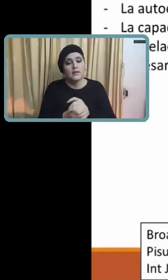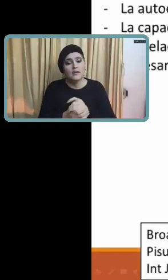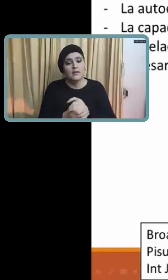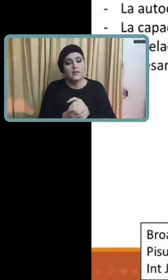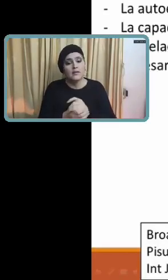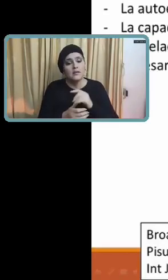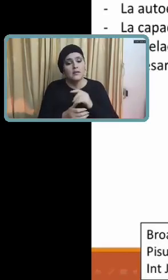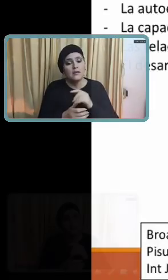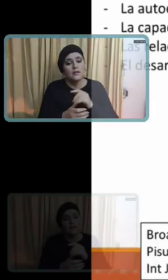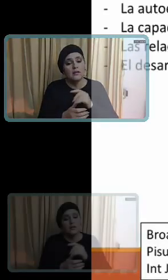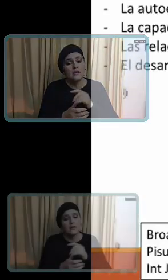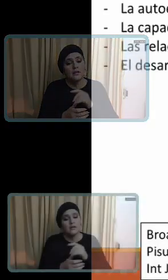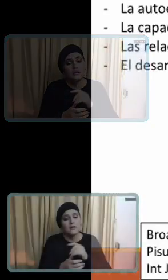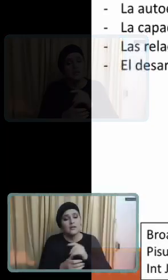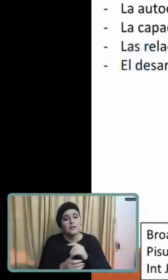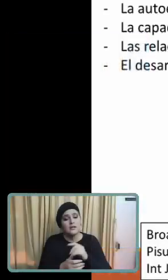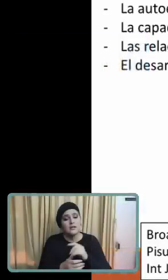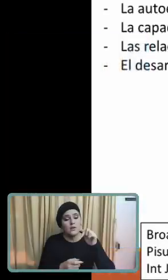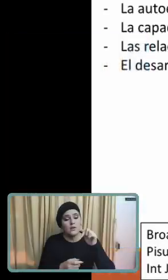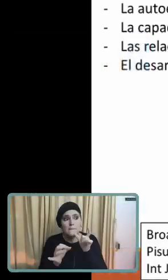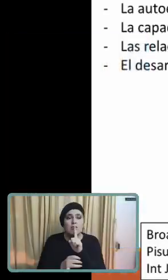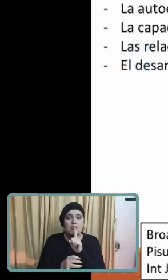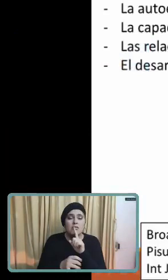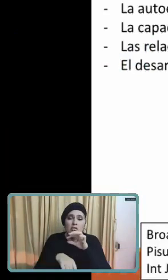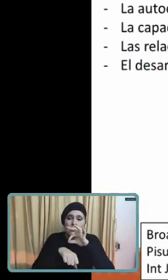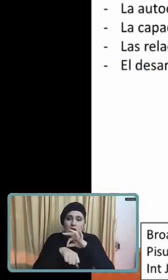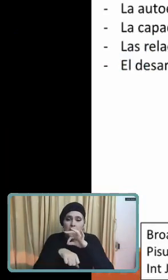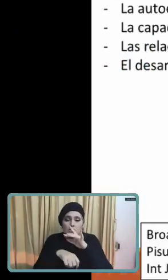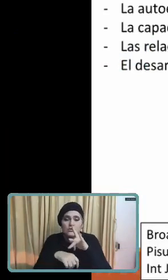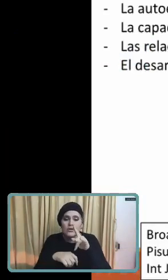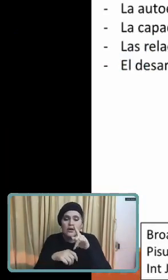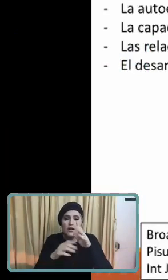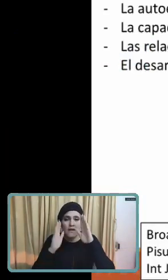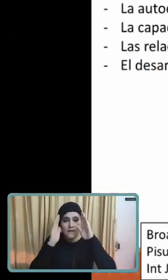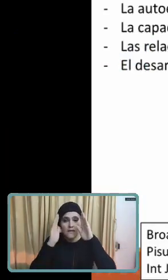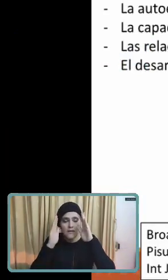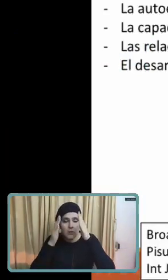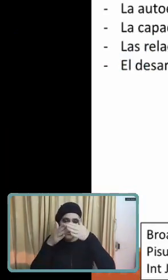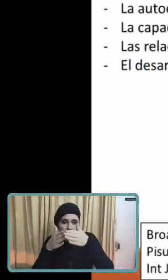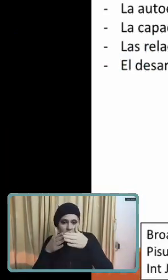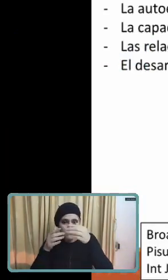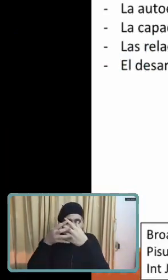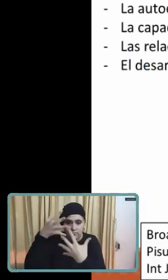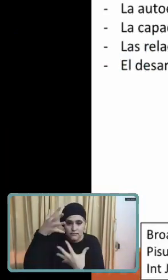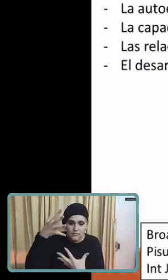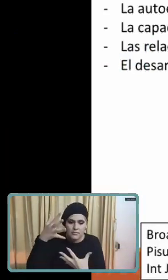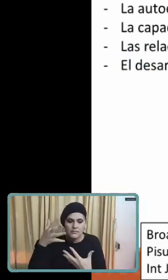autismo, significa que los síntomas, ya sea de la comunicación o de los intereses restrictivos,